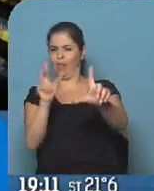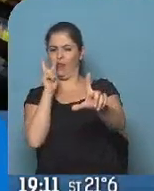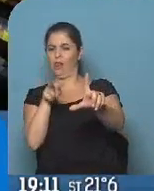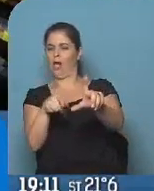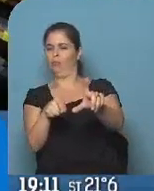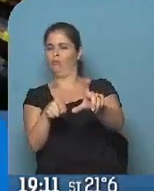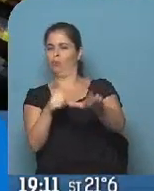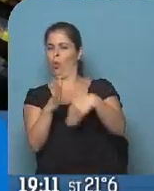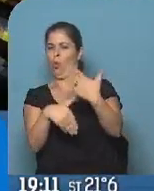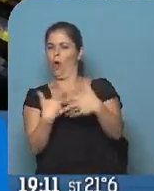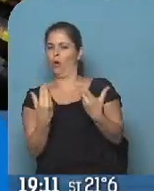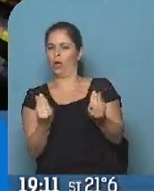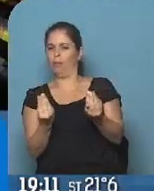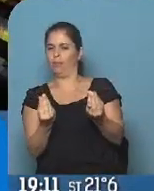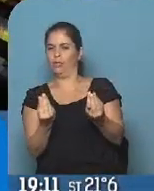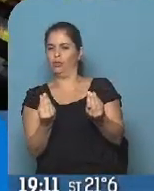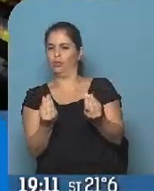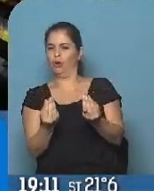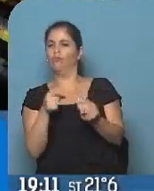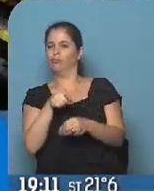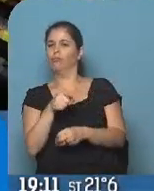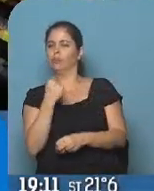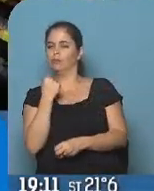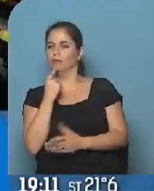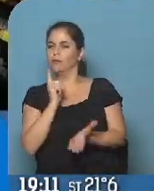El juez entendió que no había intención.